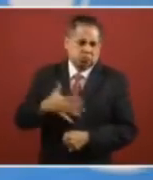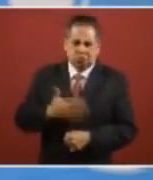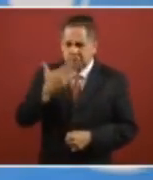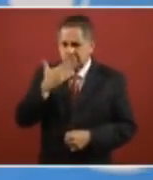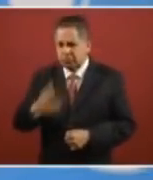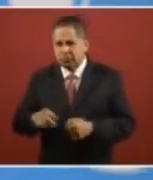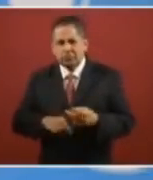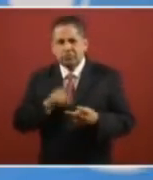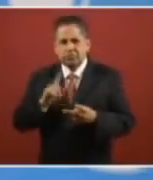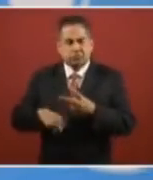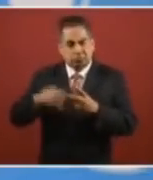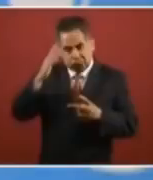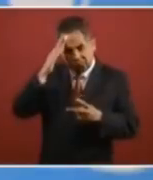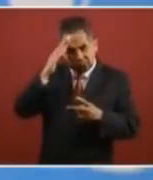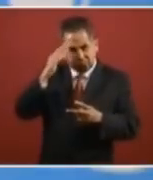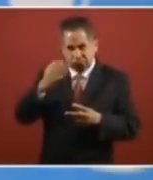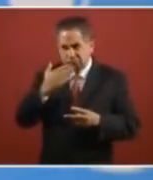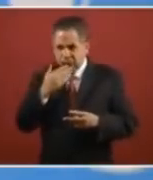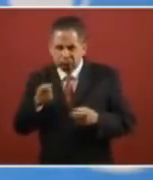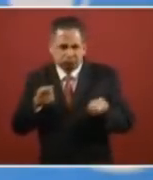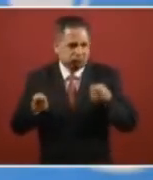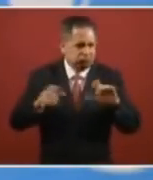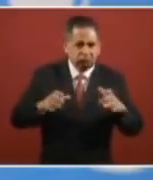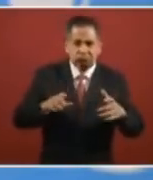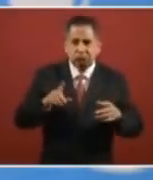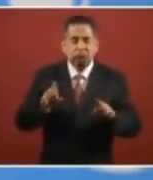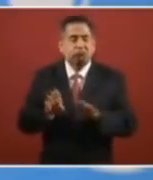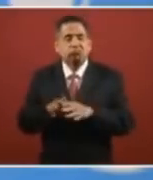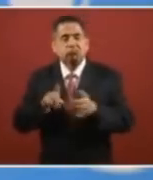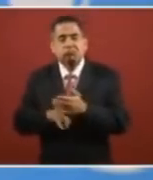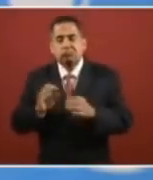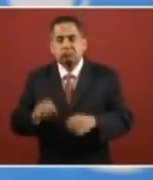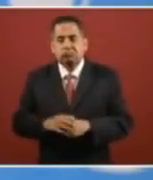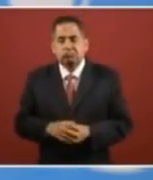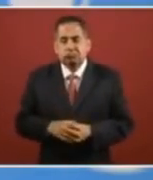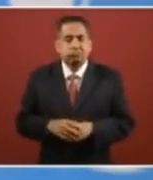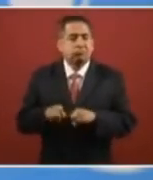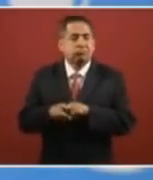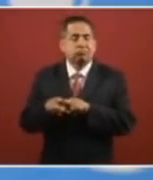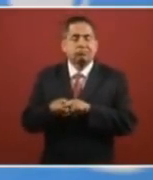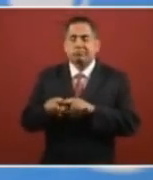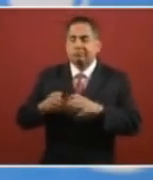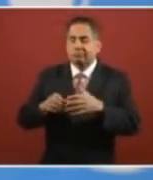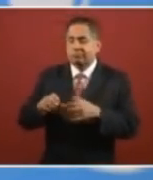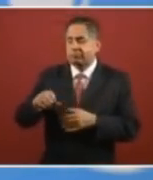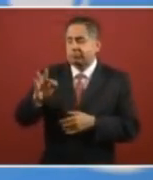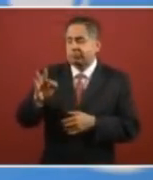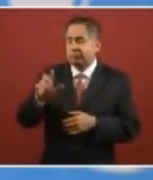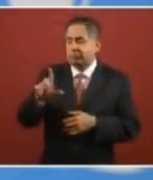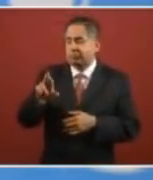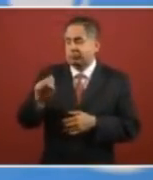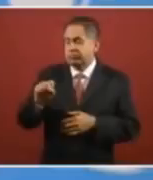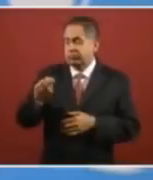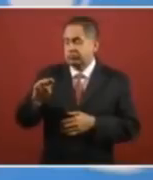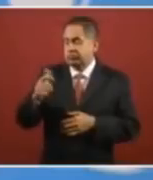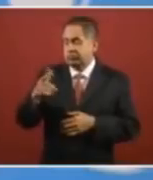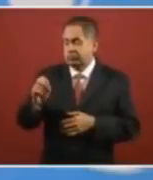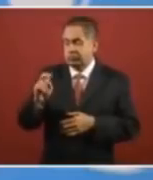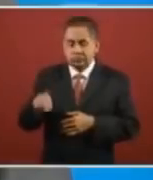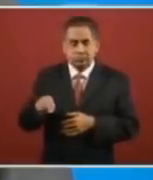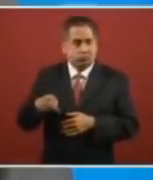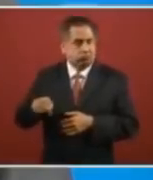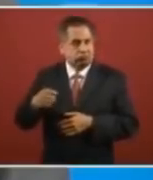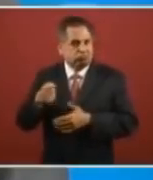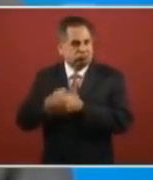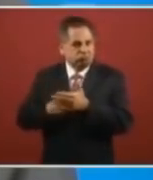y como dirigentes sociales como los hermanos Flores Magón, precursores de